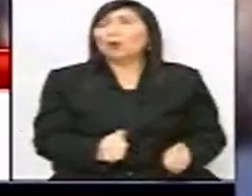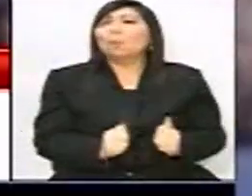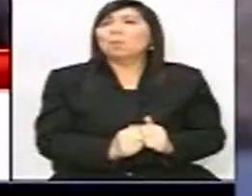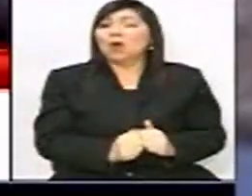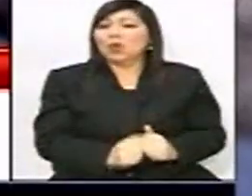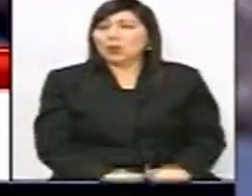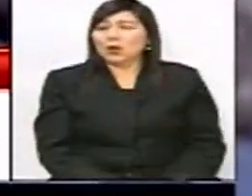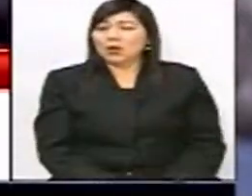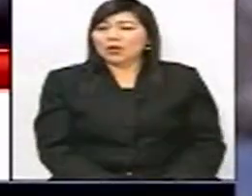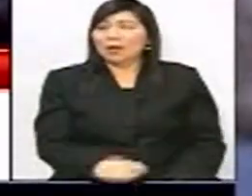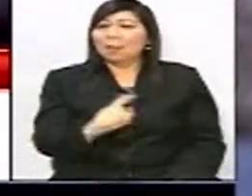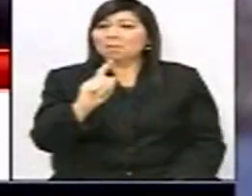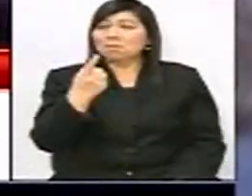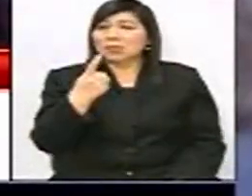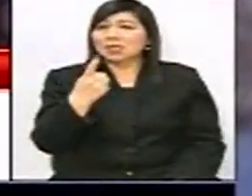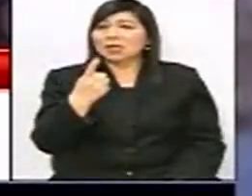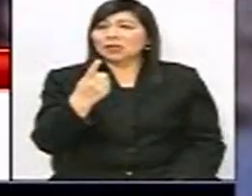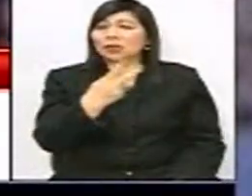por